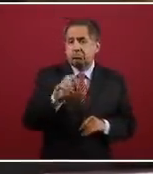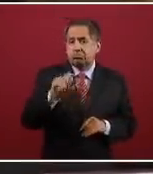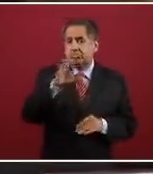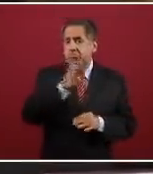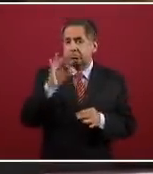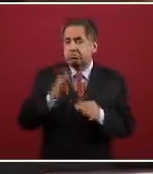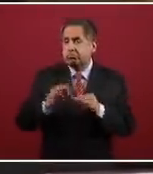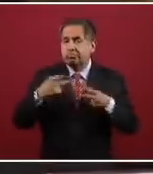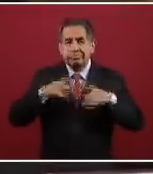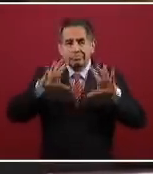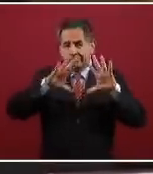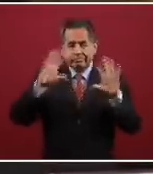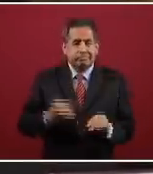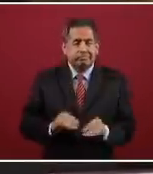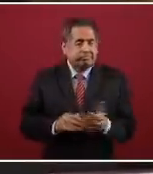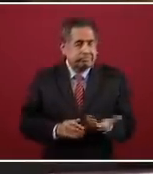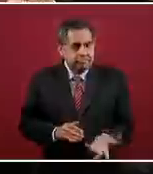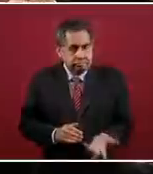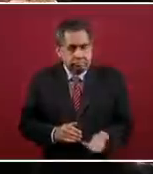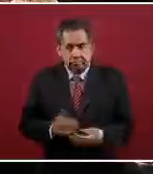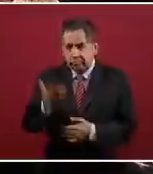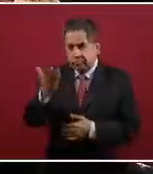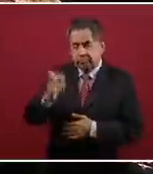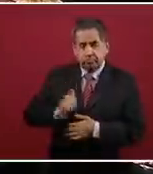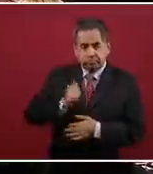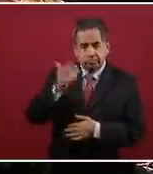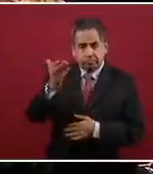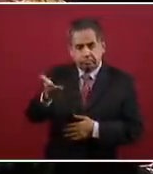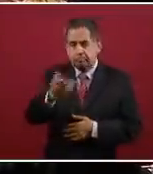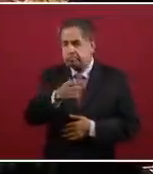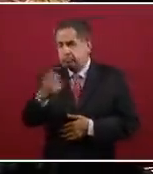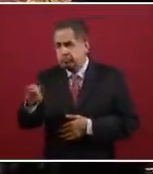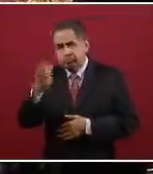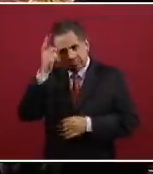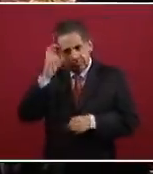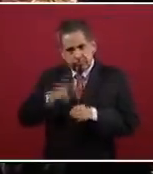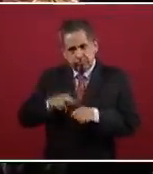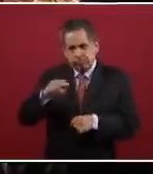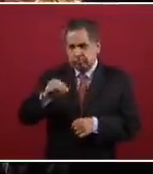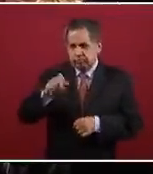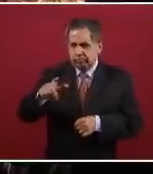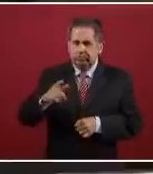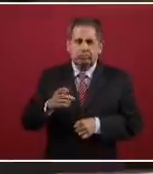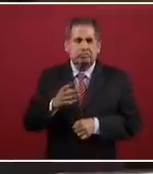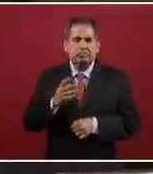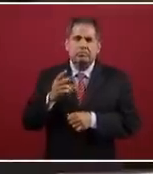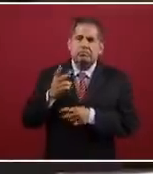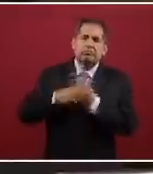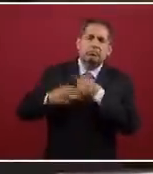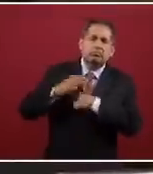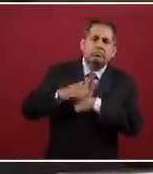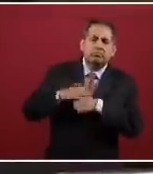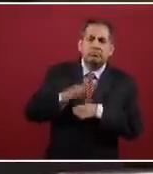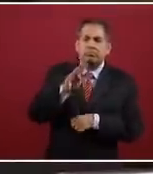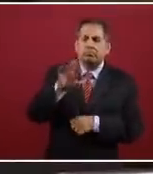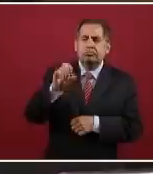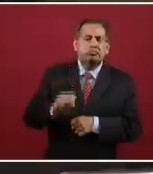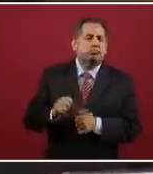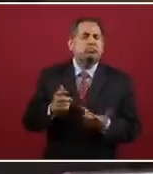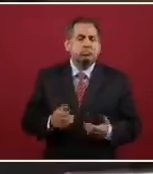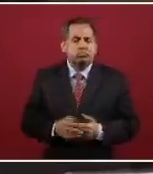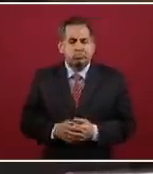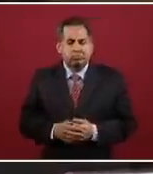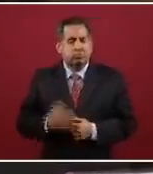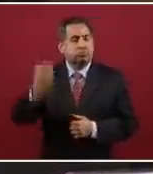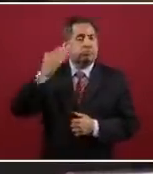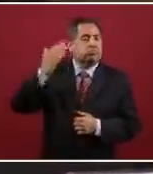es qué hacer desde la presidencia, y aprovechando la presencia del director general Manuel Bartlett, también qué viene para Baja California Sur. Antes nos